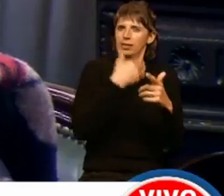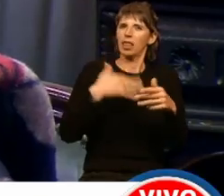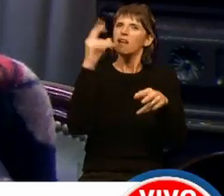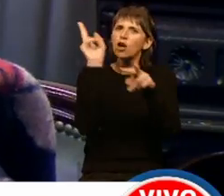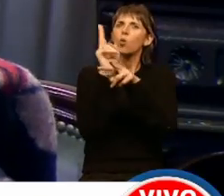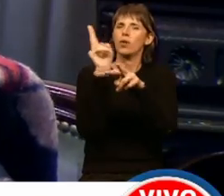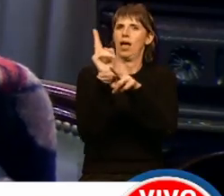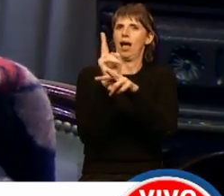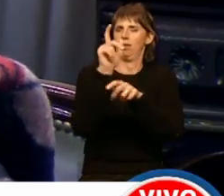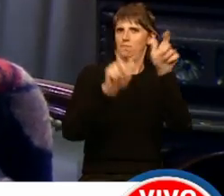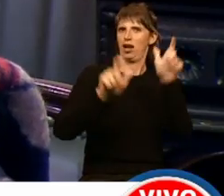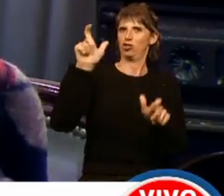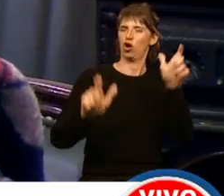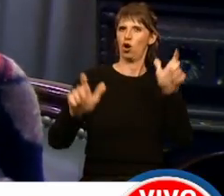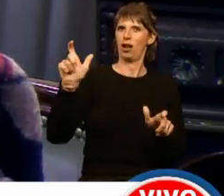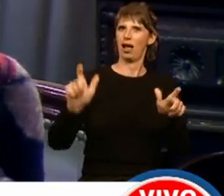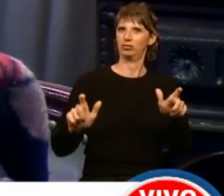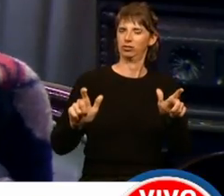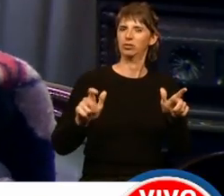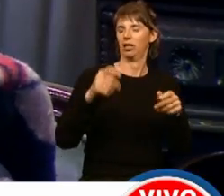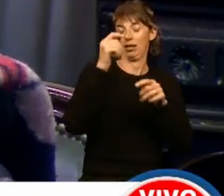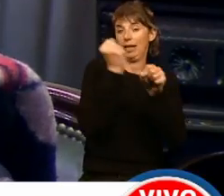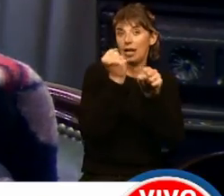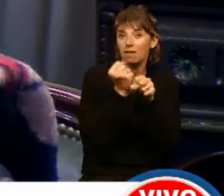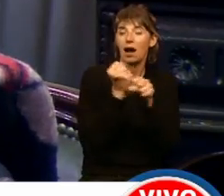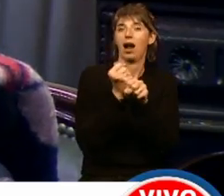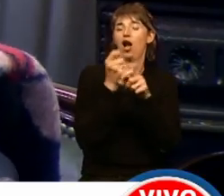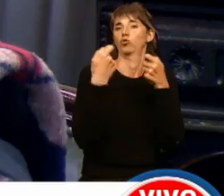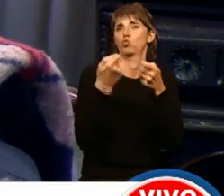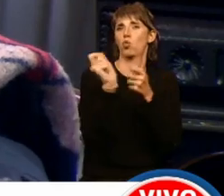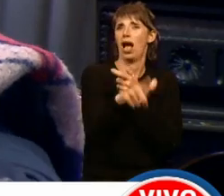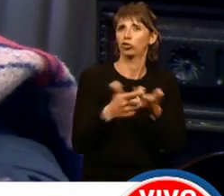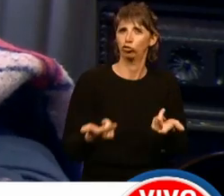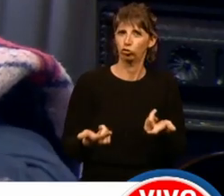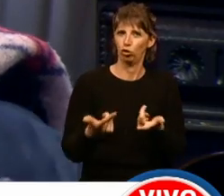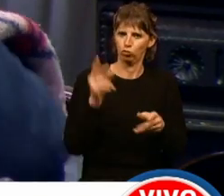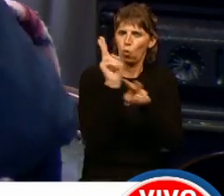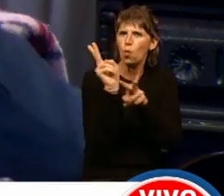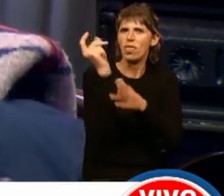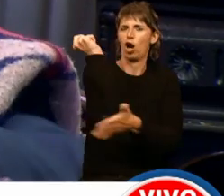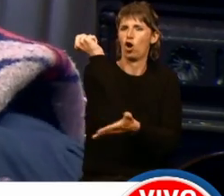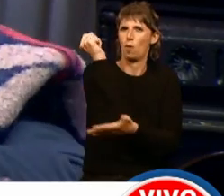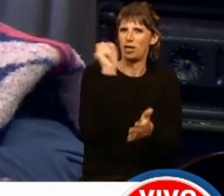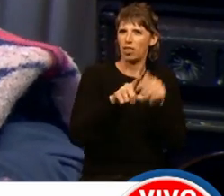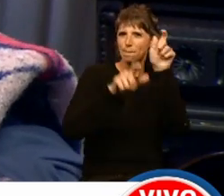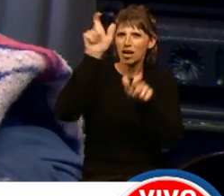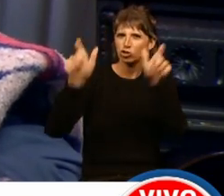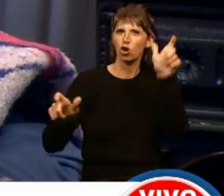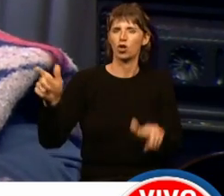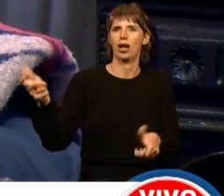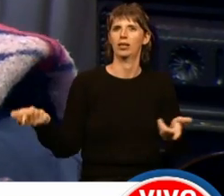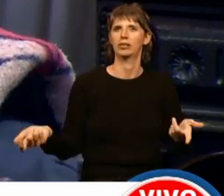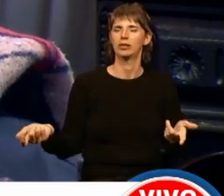del consumidor es cuidar el interés económico del trabajador muchas veces vamos a escuchar que no importa tanto hoy